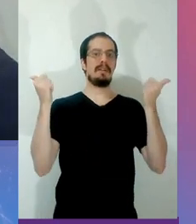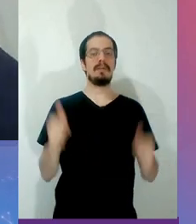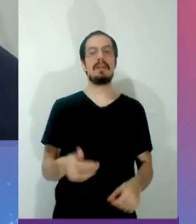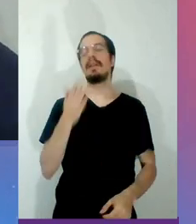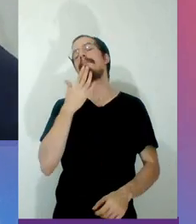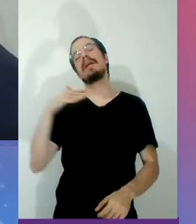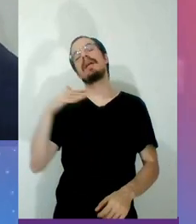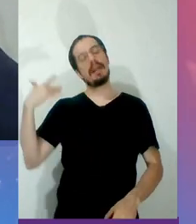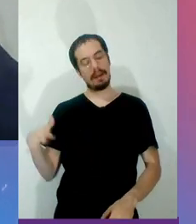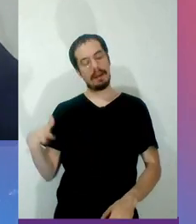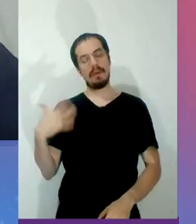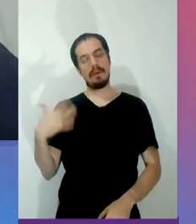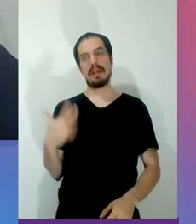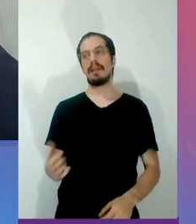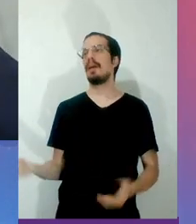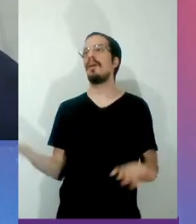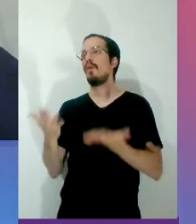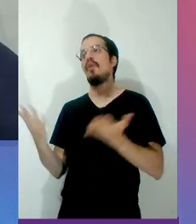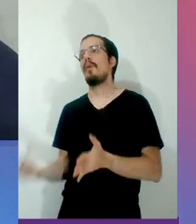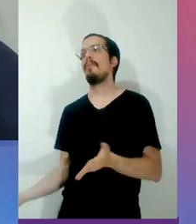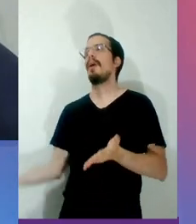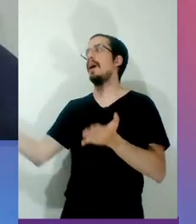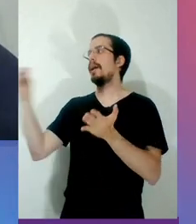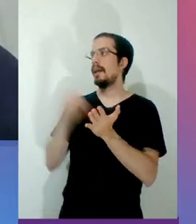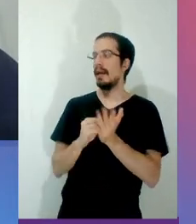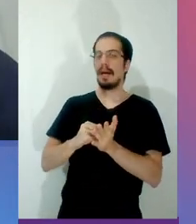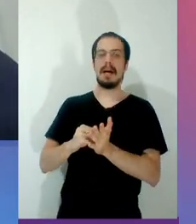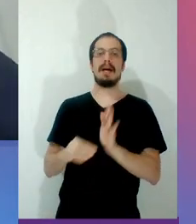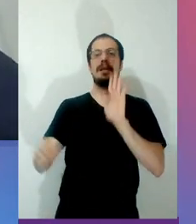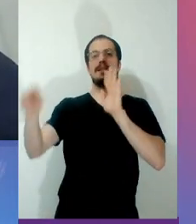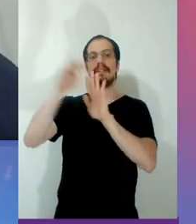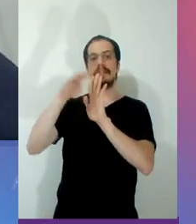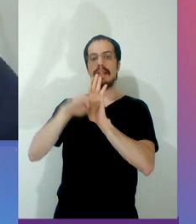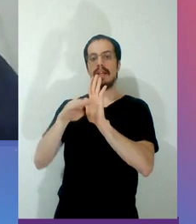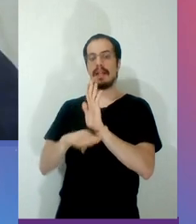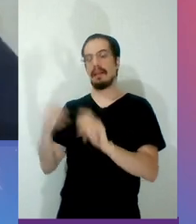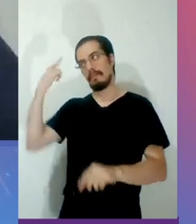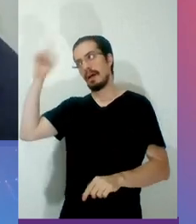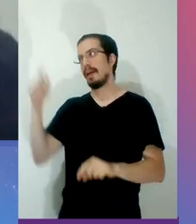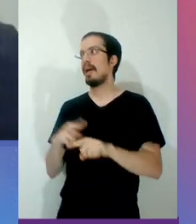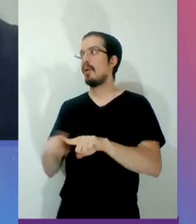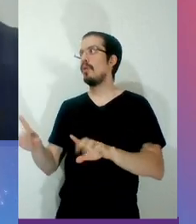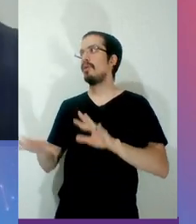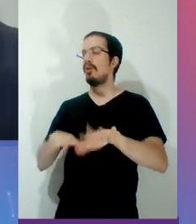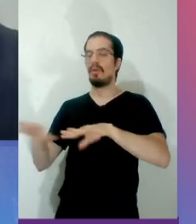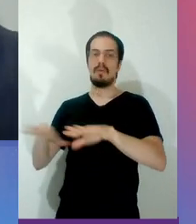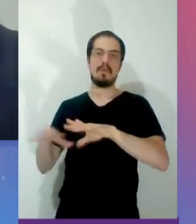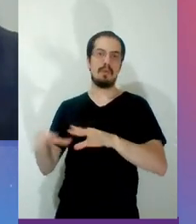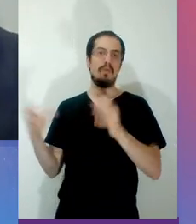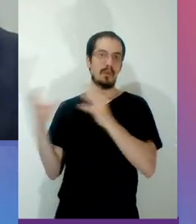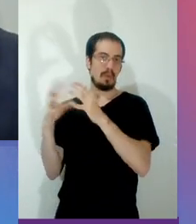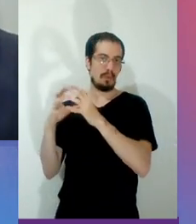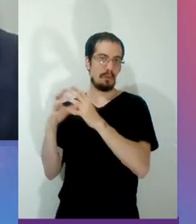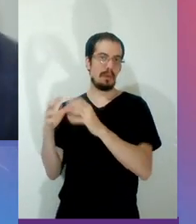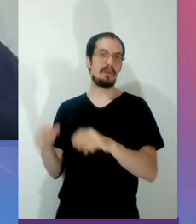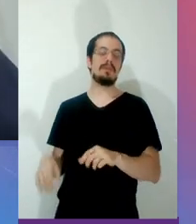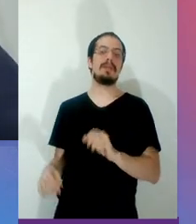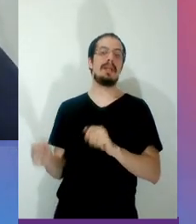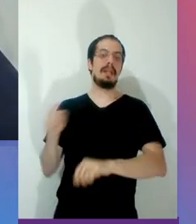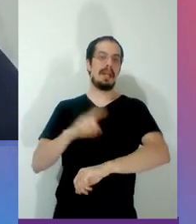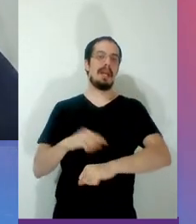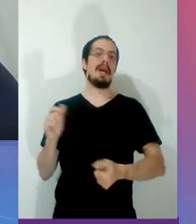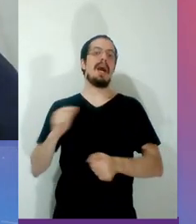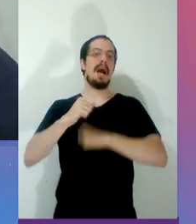importante incorporar algunos sets para otros grupos etarios. Elena Astorga menciona